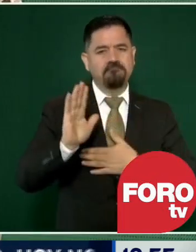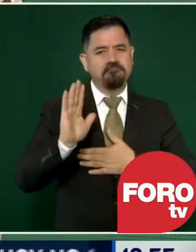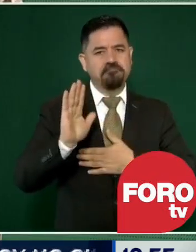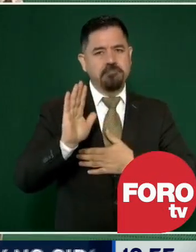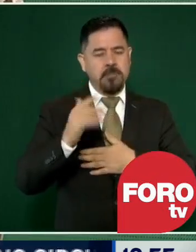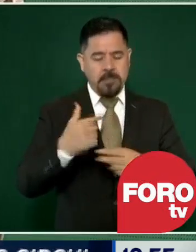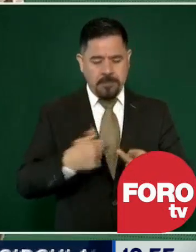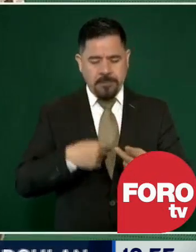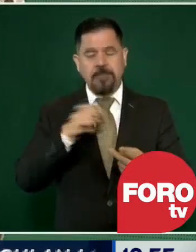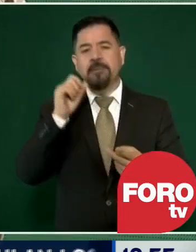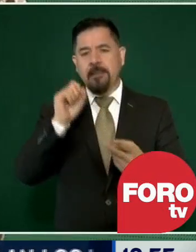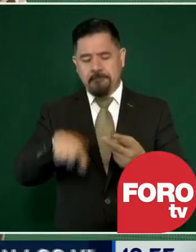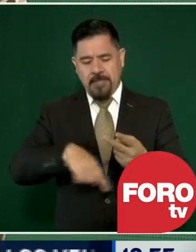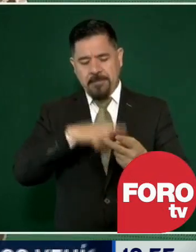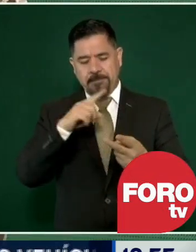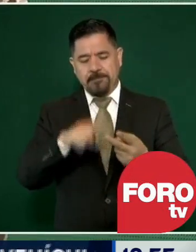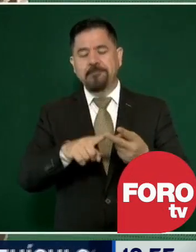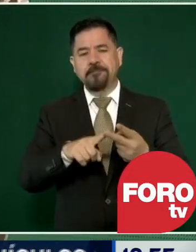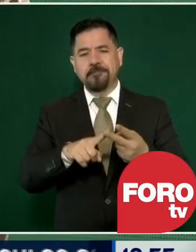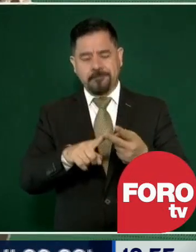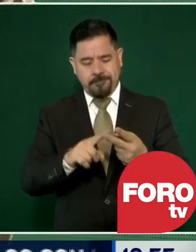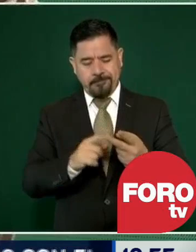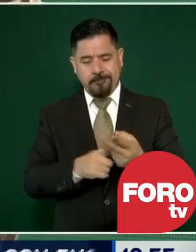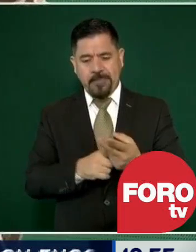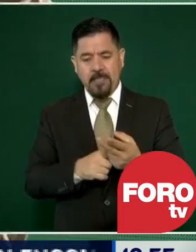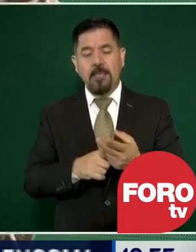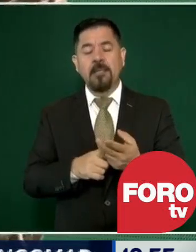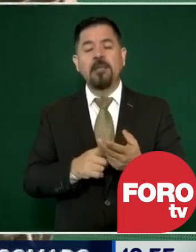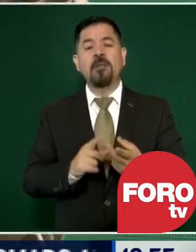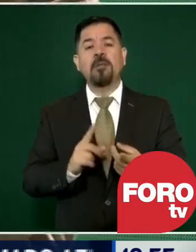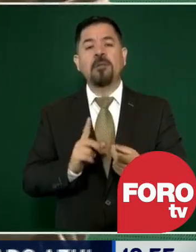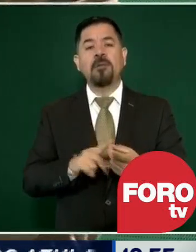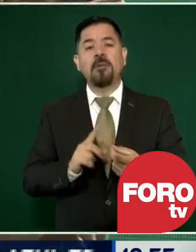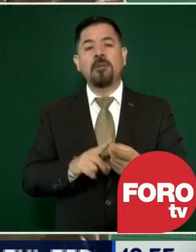rehabilitar todo el centro